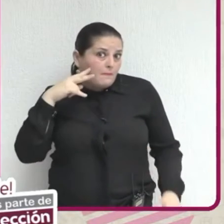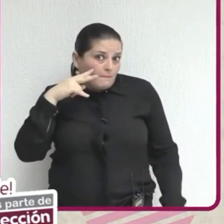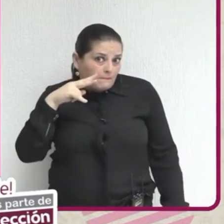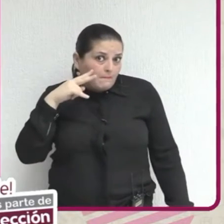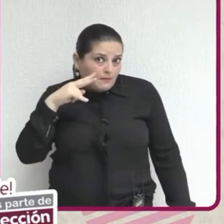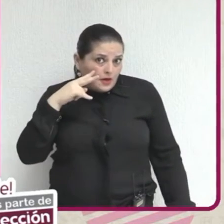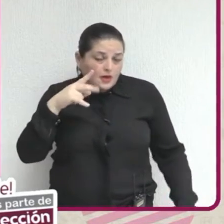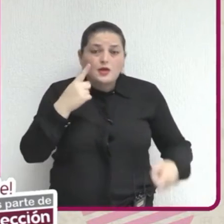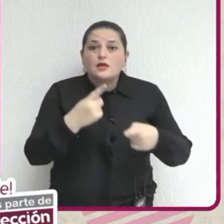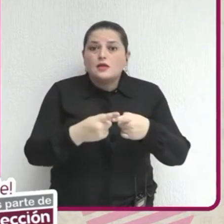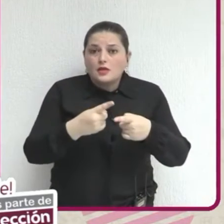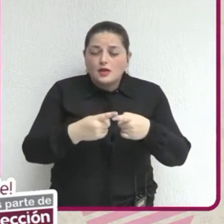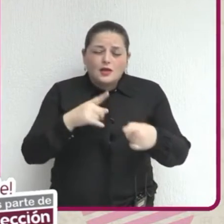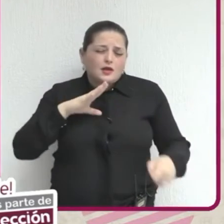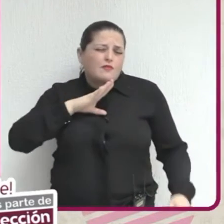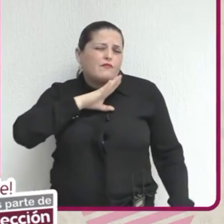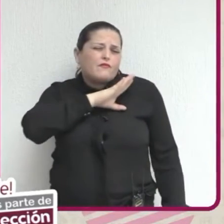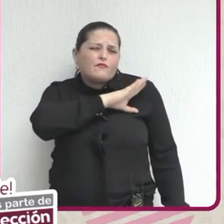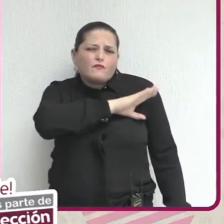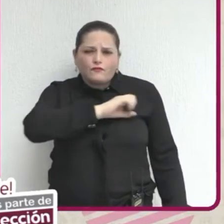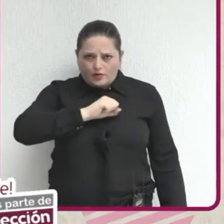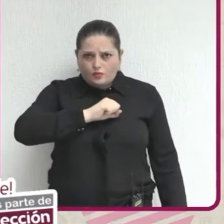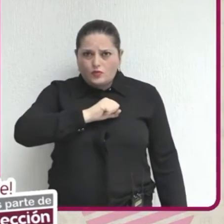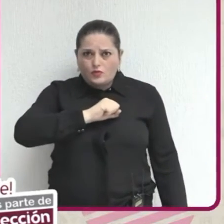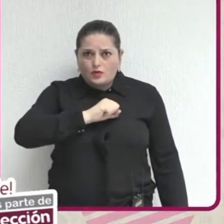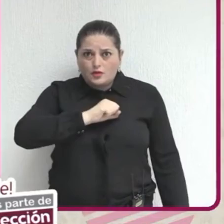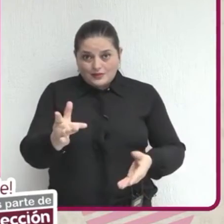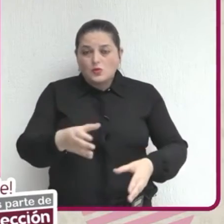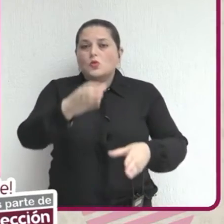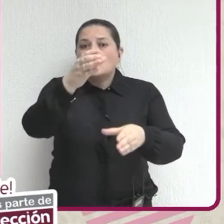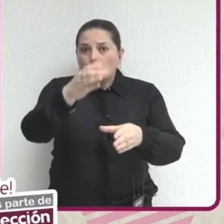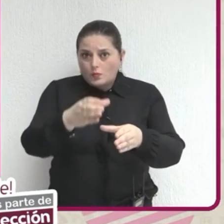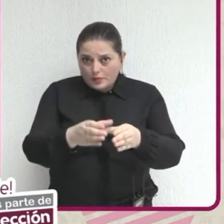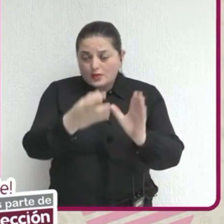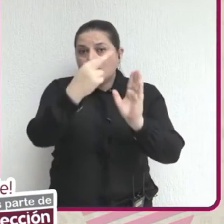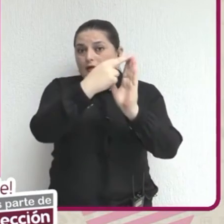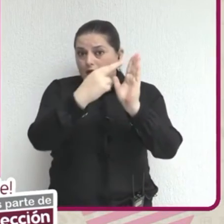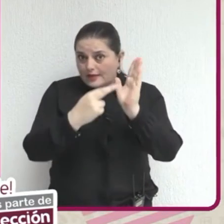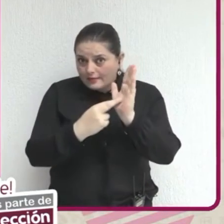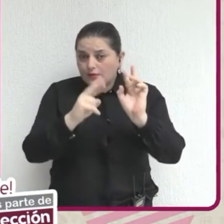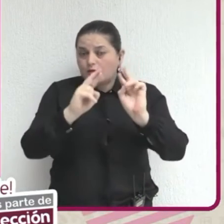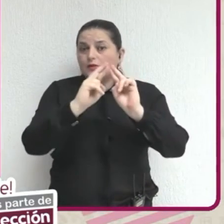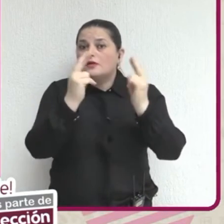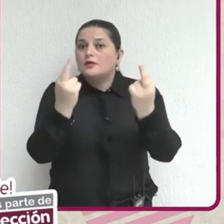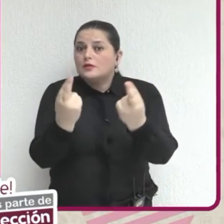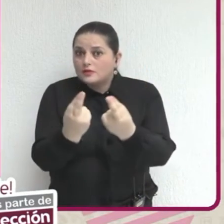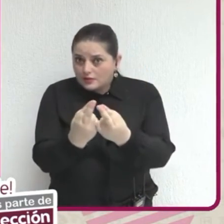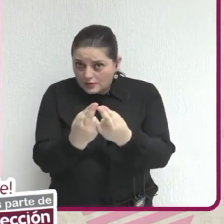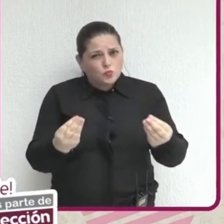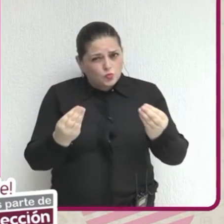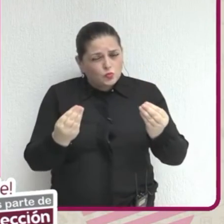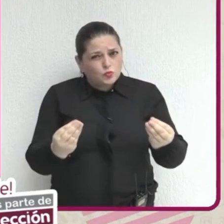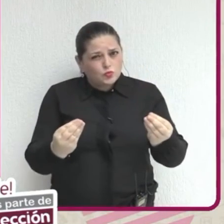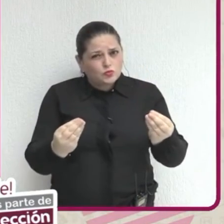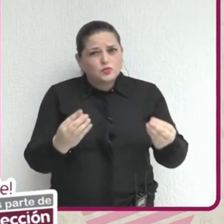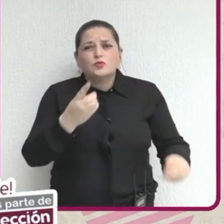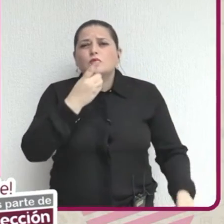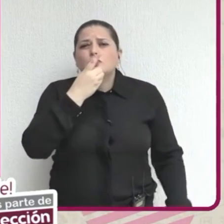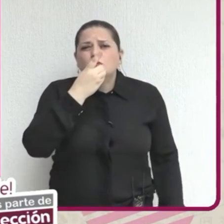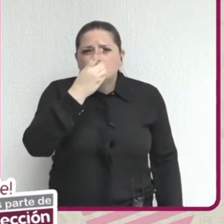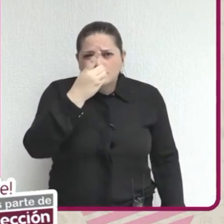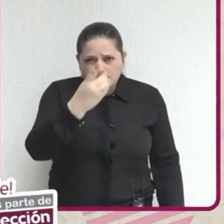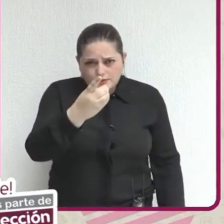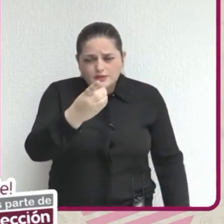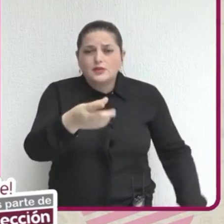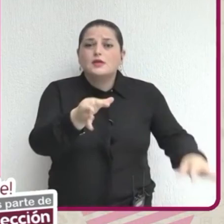en el simulacro de la preferencia este del sorteo y subrayar que será el azar el que